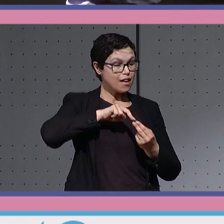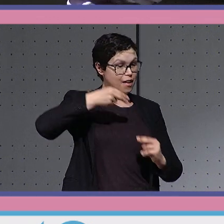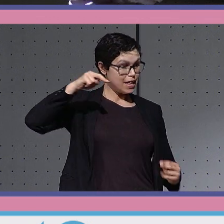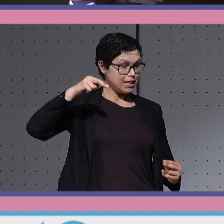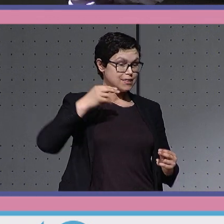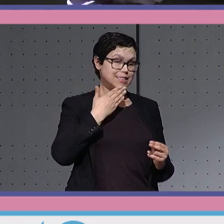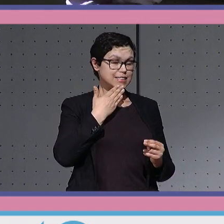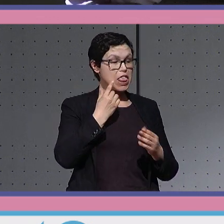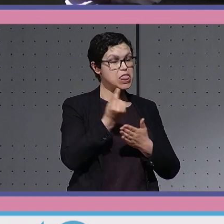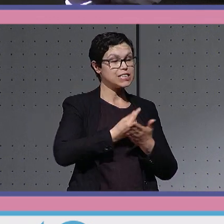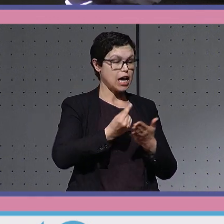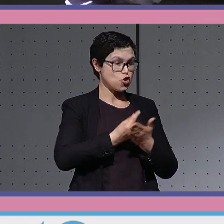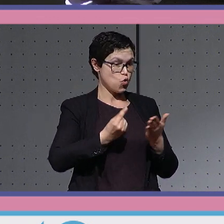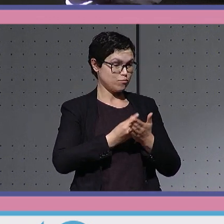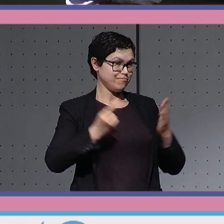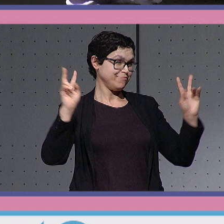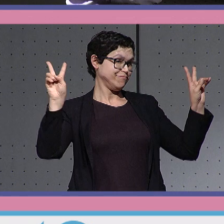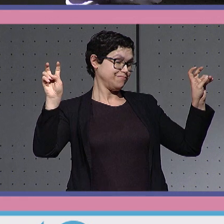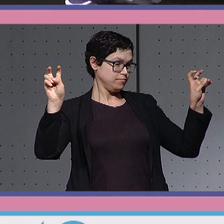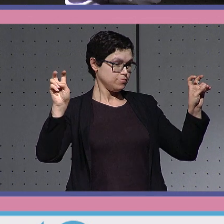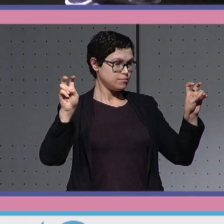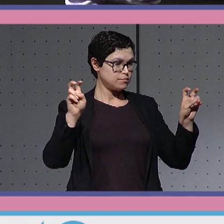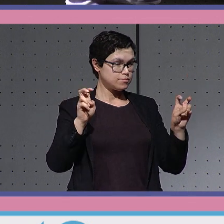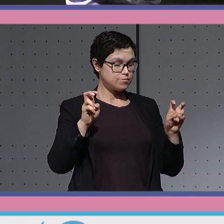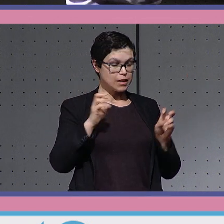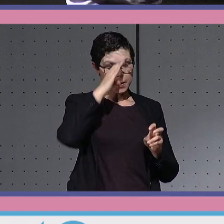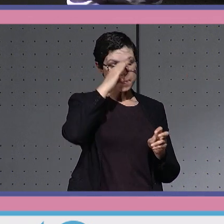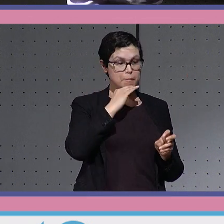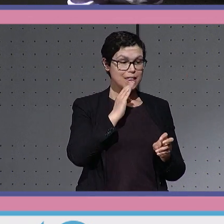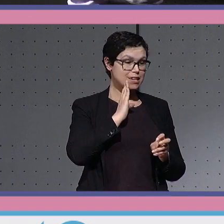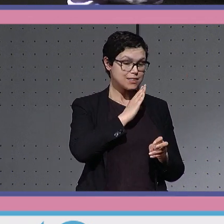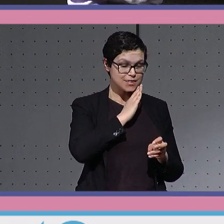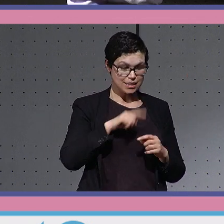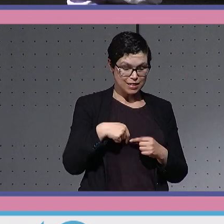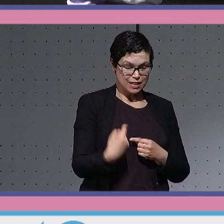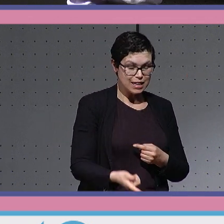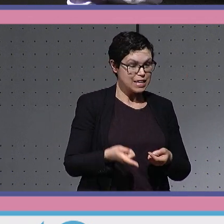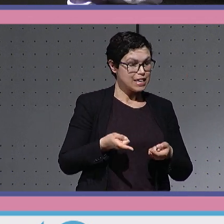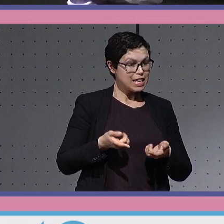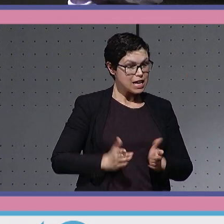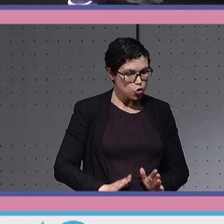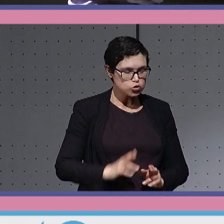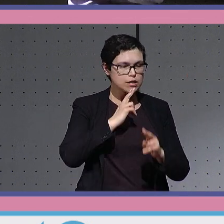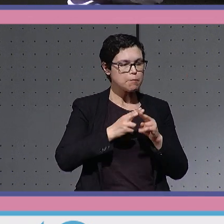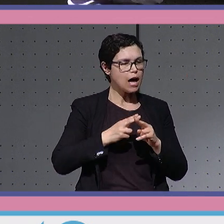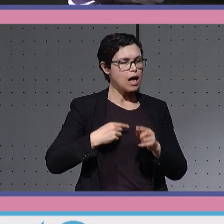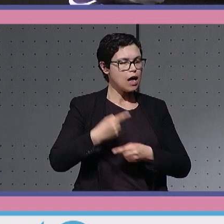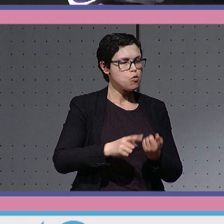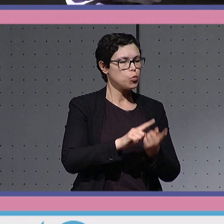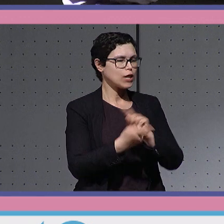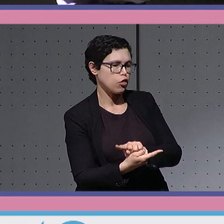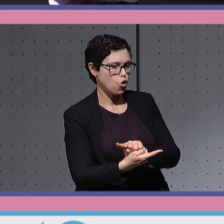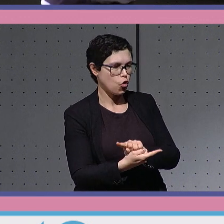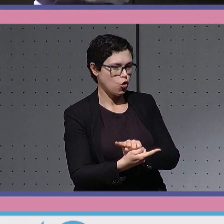vida viene una instrucción muy curiosa, y es que de padres a hijos siempre tengamos algo nuevo. Le llamamos mutación. Es muy